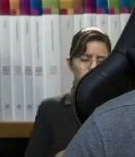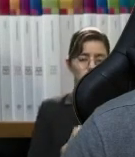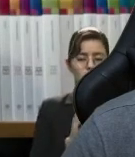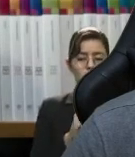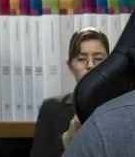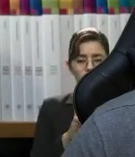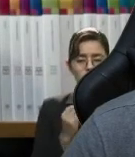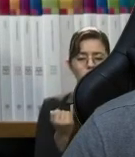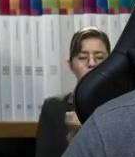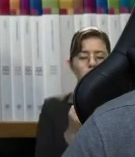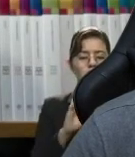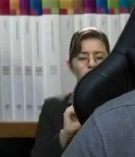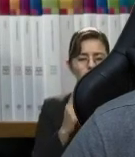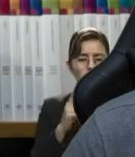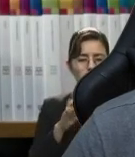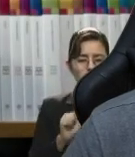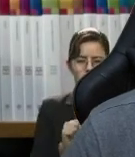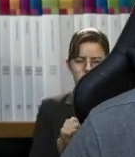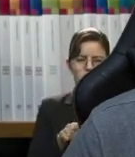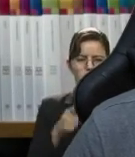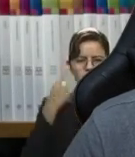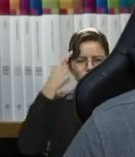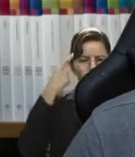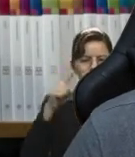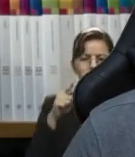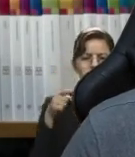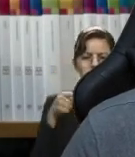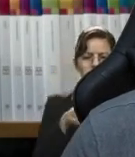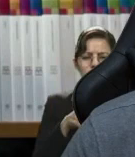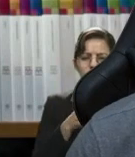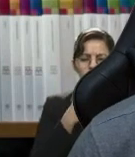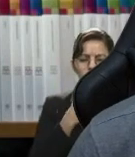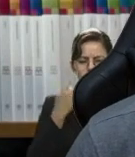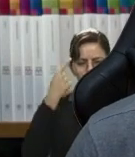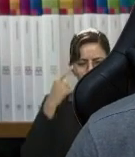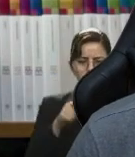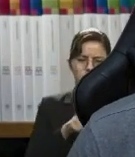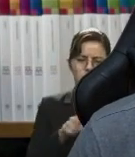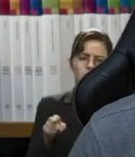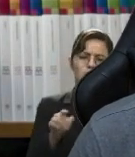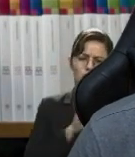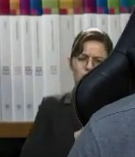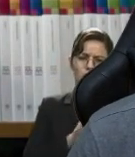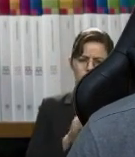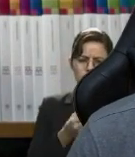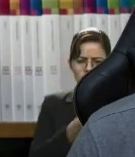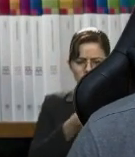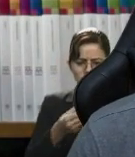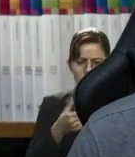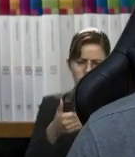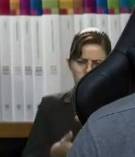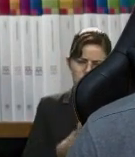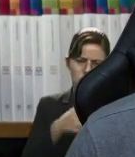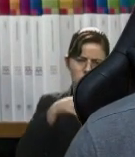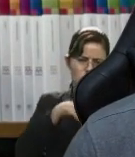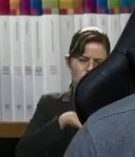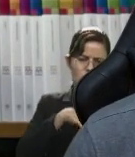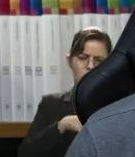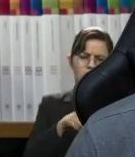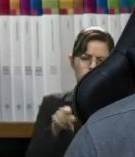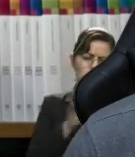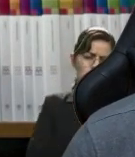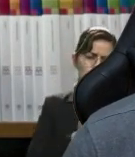los shop les estamos para garantizar las condiciones democráticas en las que se realizan los procesos electorales